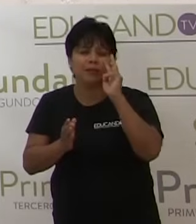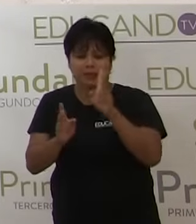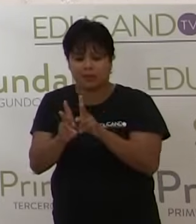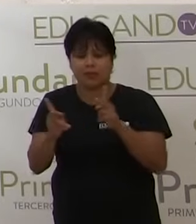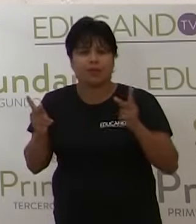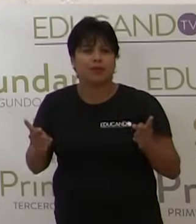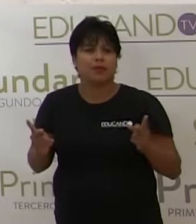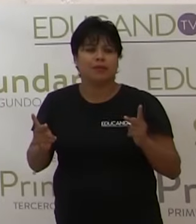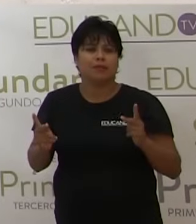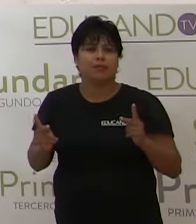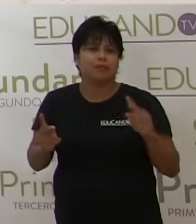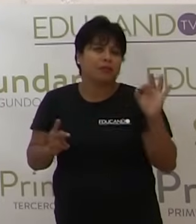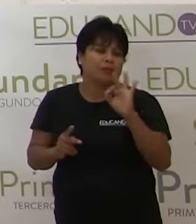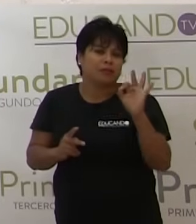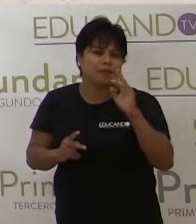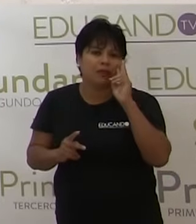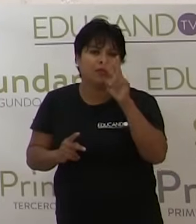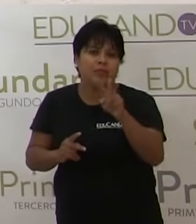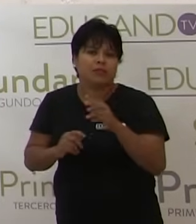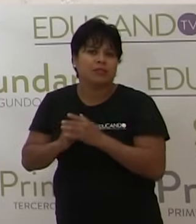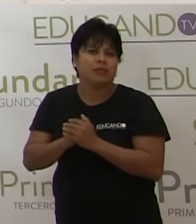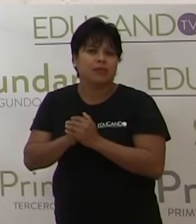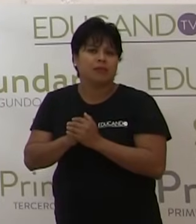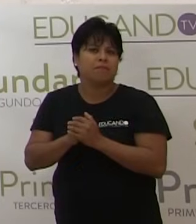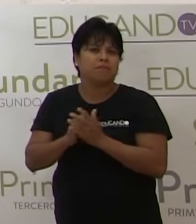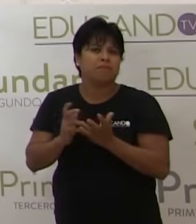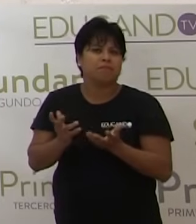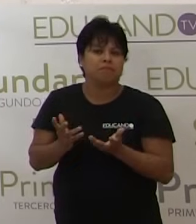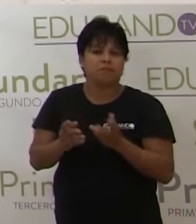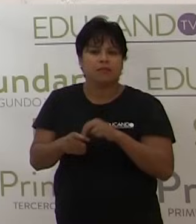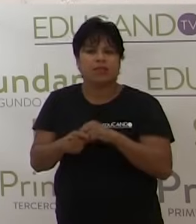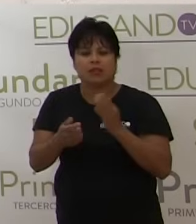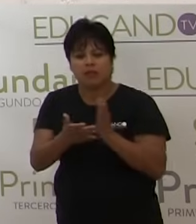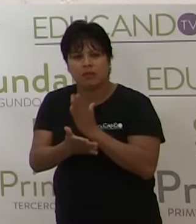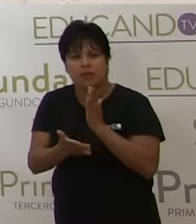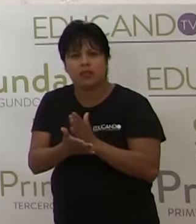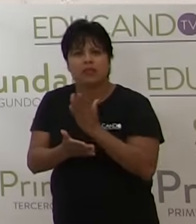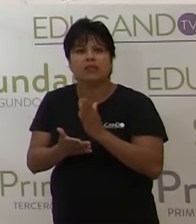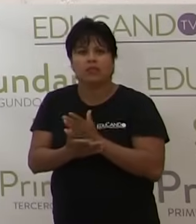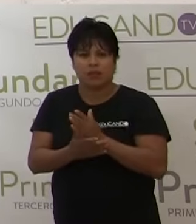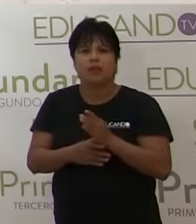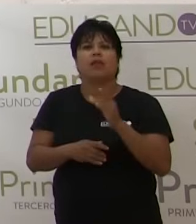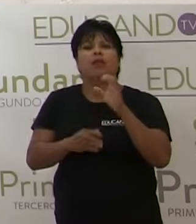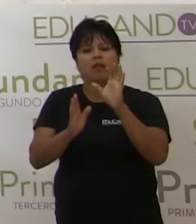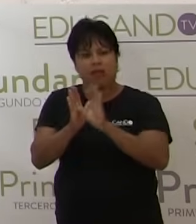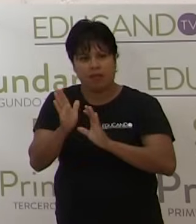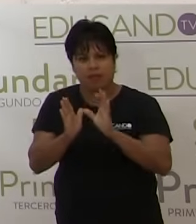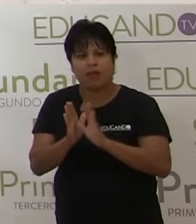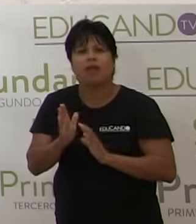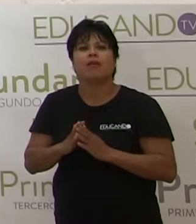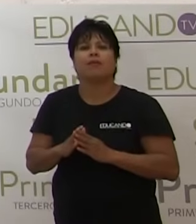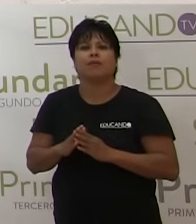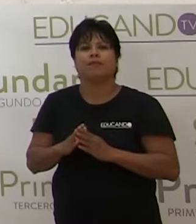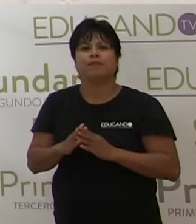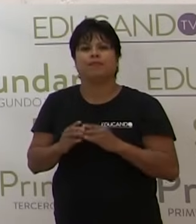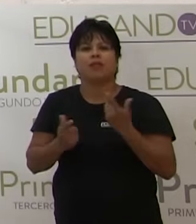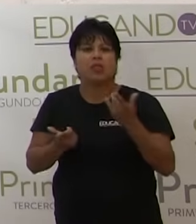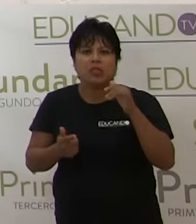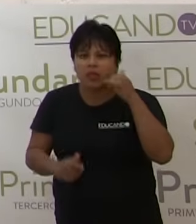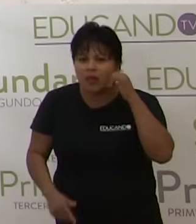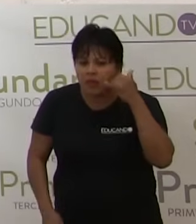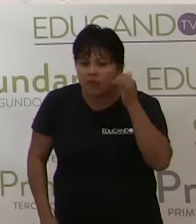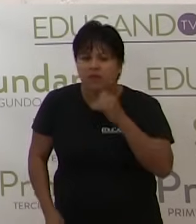el periódico a lo mejor lo viste en una revista en un calendario en un